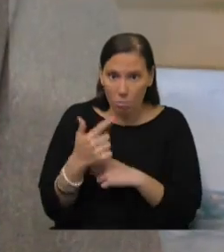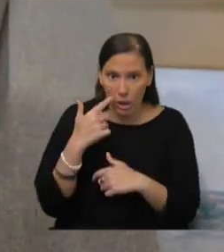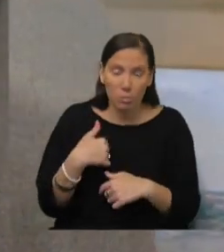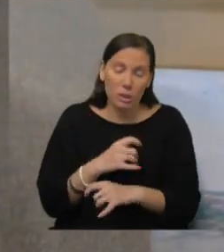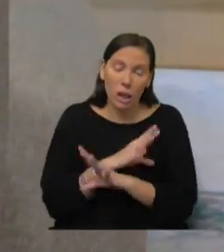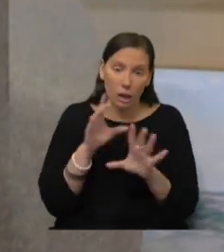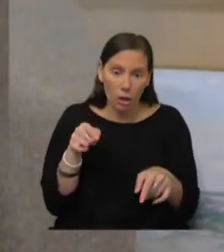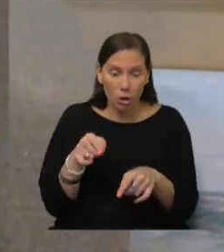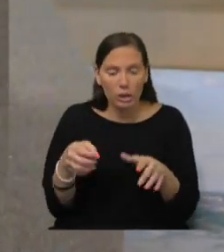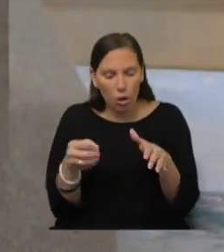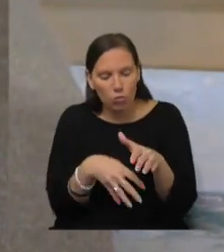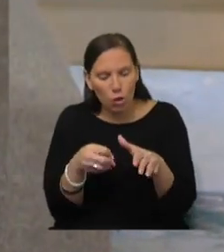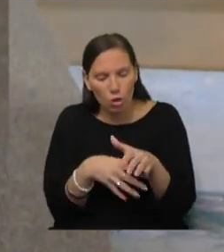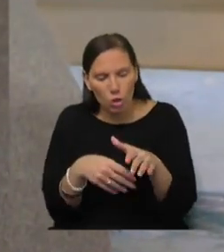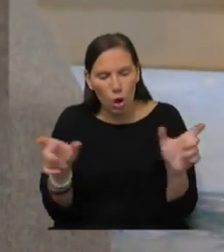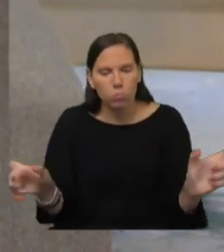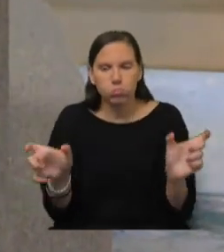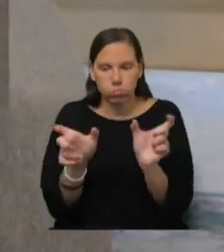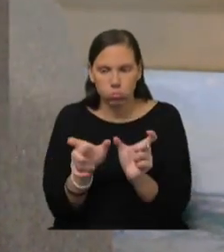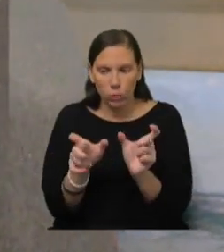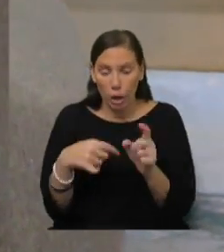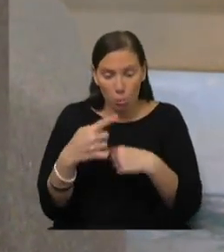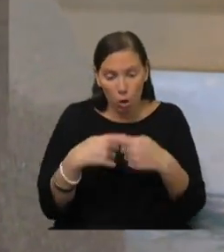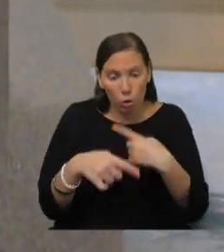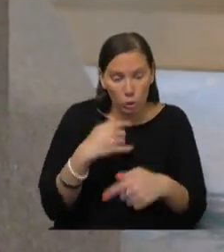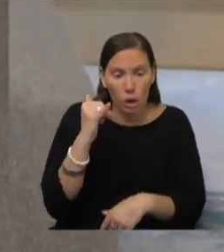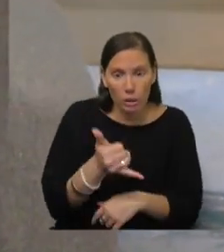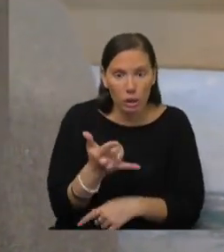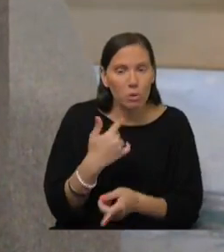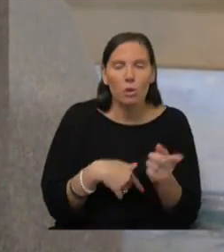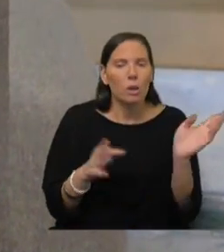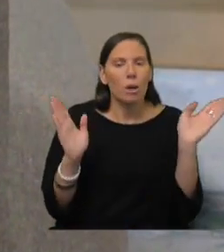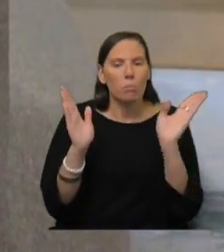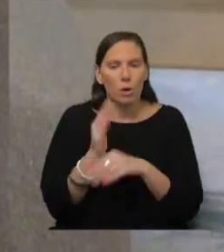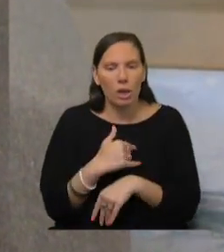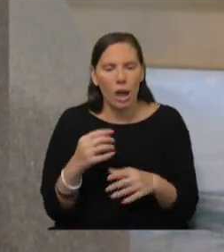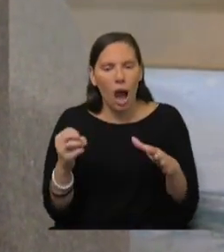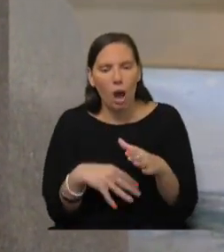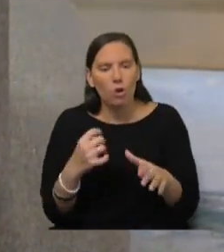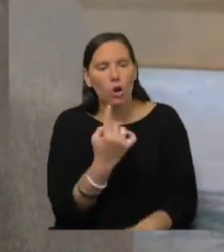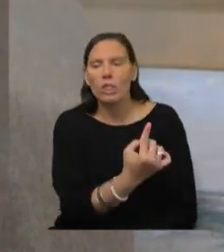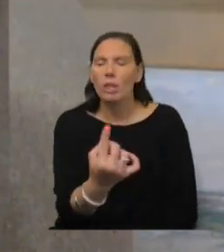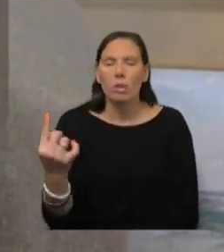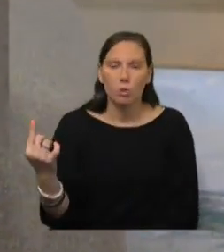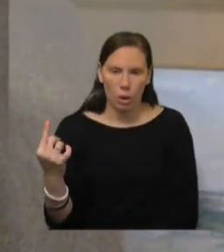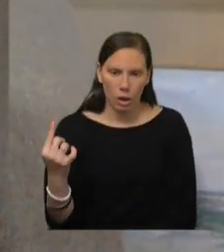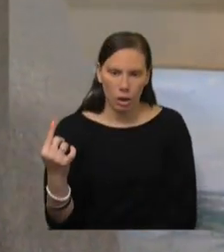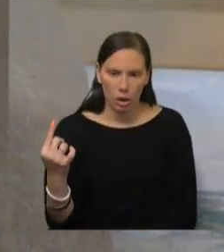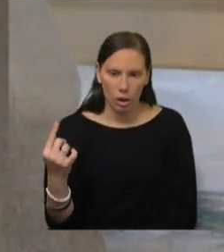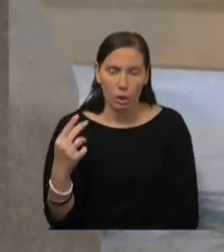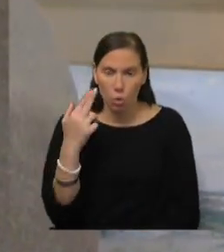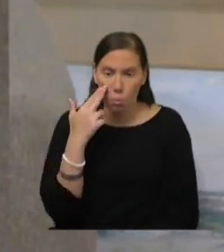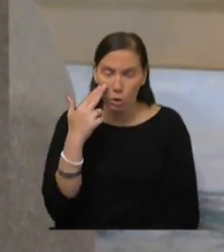que esos fondos complementarios van a poder seguir existiendo pero no van a poder seguir siendo de ahorro individual lo cual es un problema